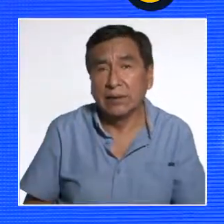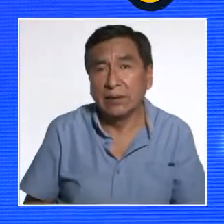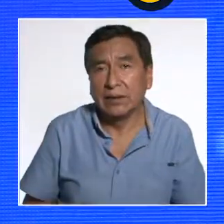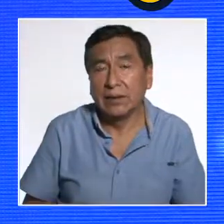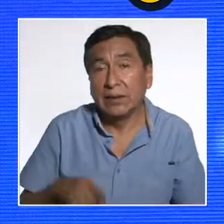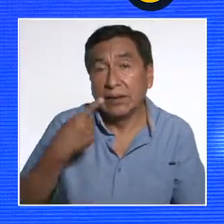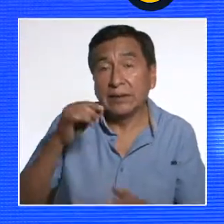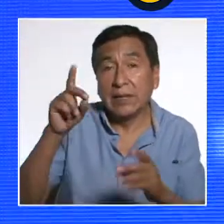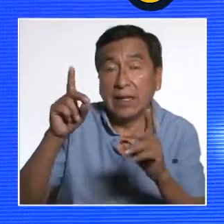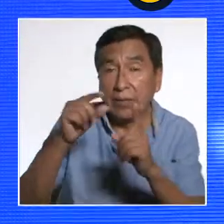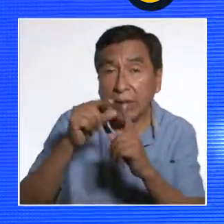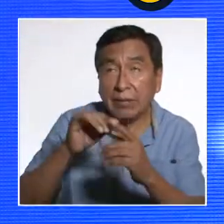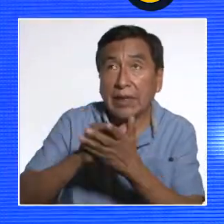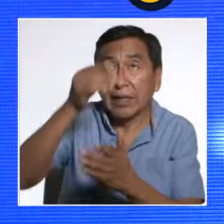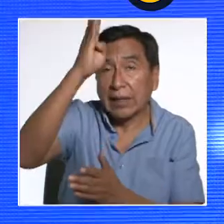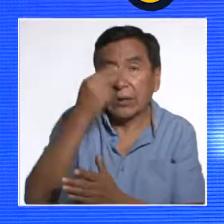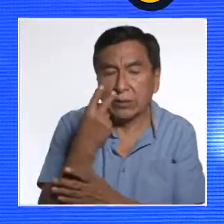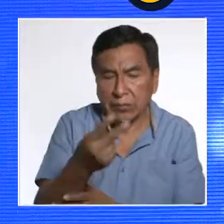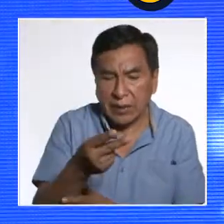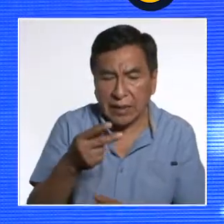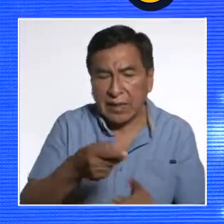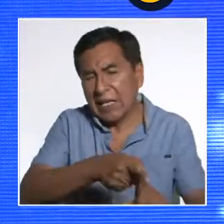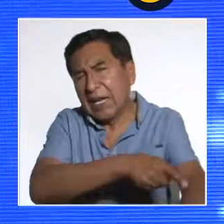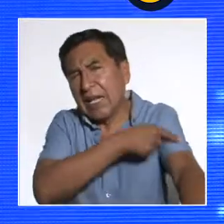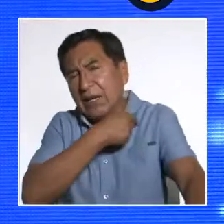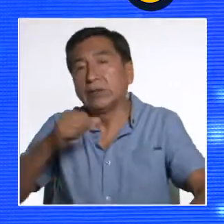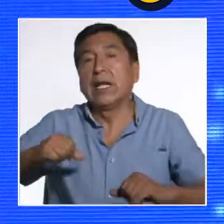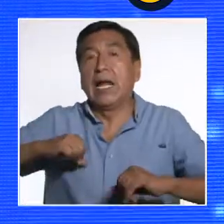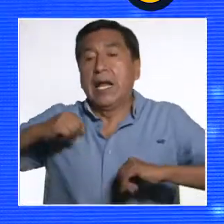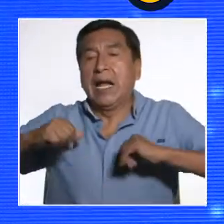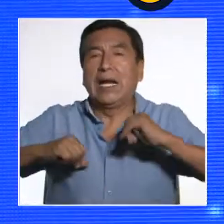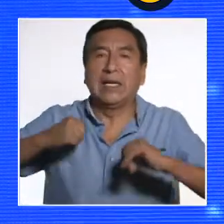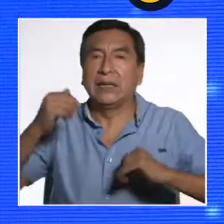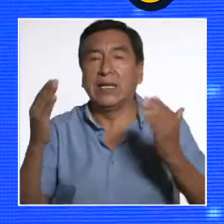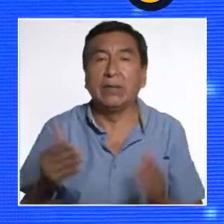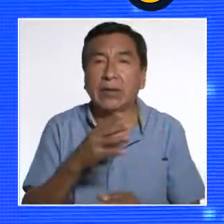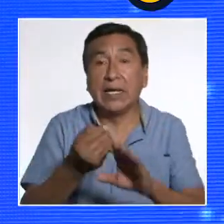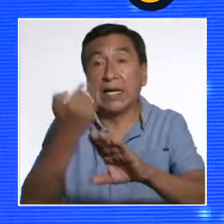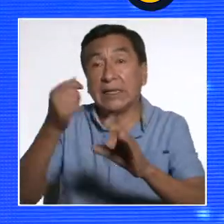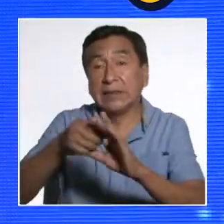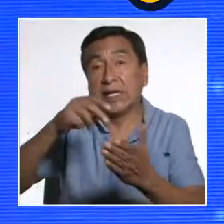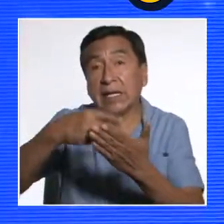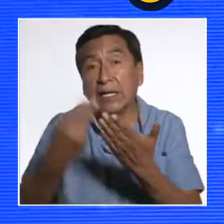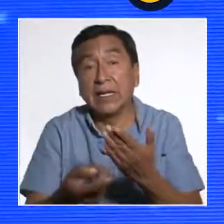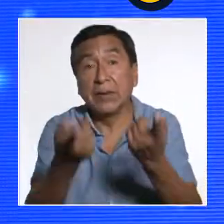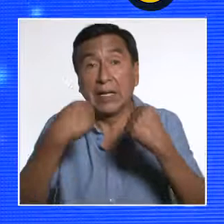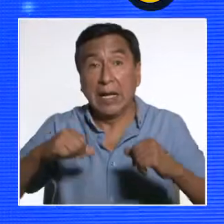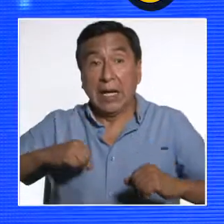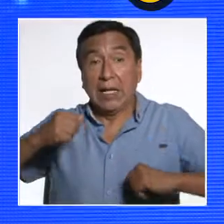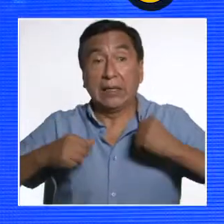Dice la palabra que Dios mira de lejos al altivo, Dios mira de lejos, y antes de la caída viene la altivez de